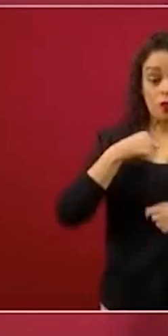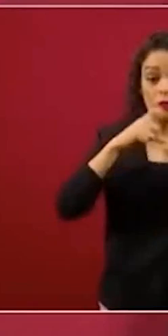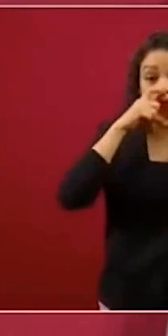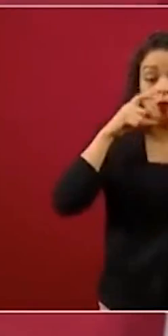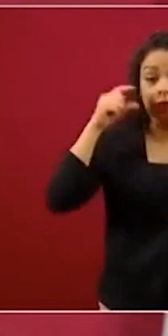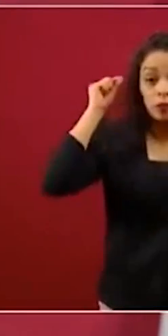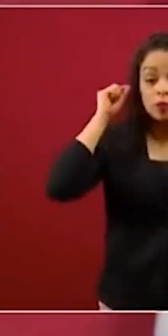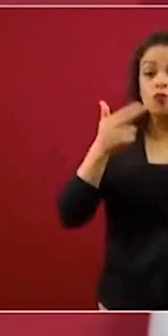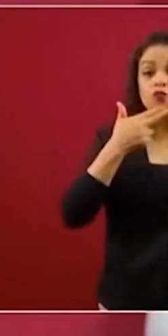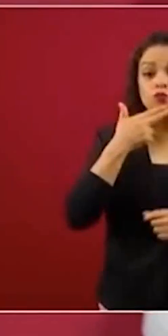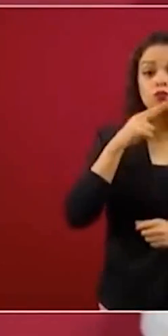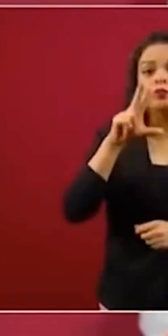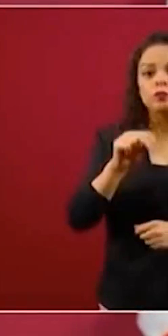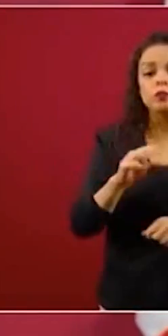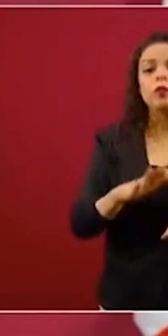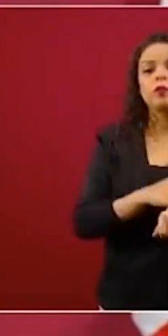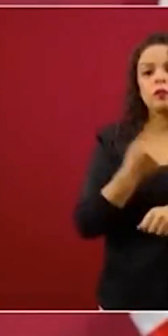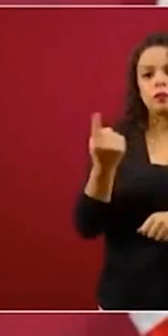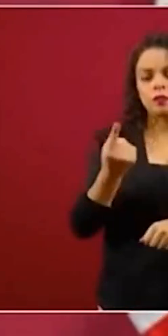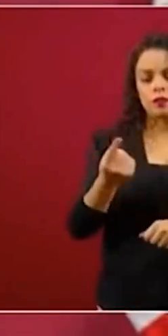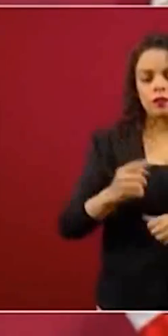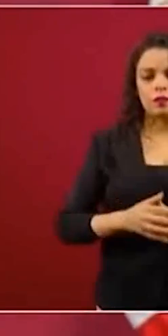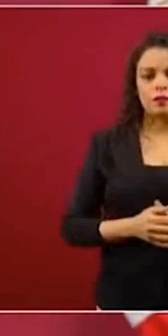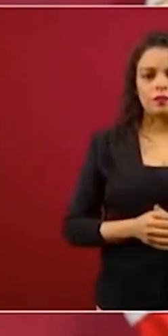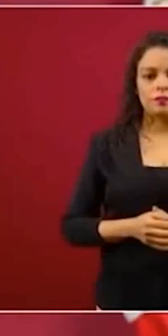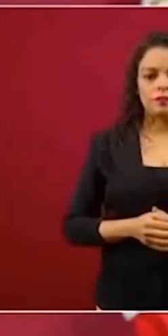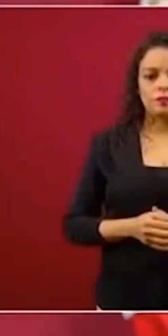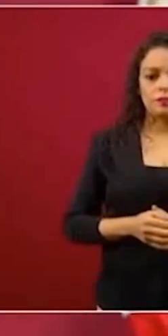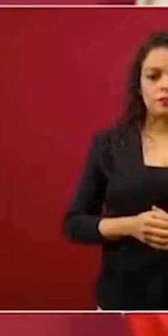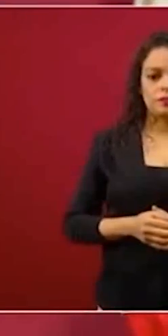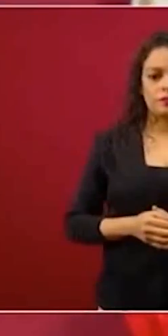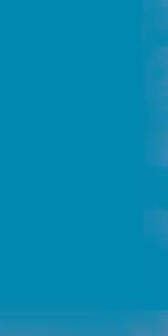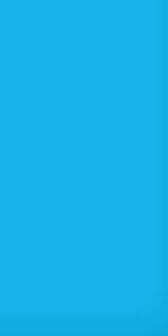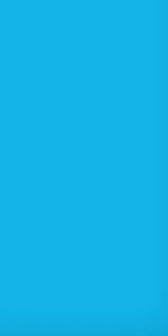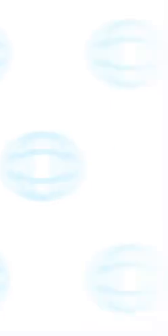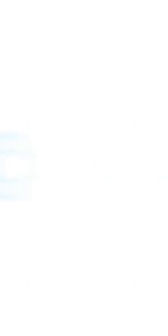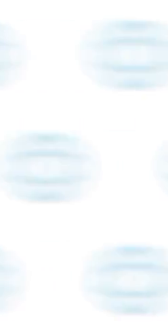me lo recomienda este jugo